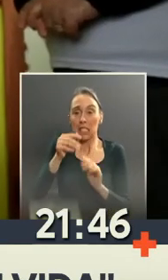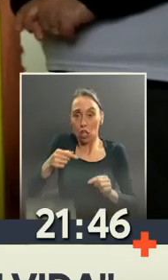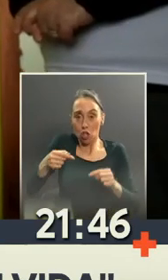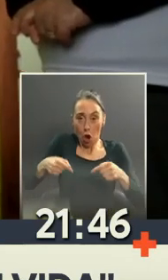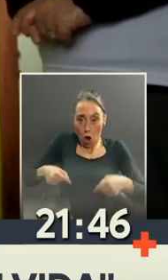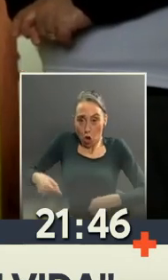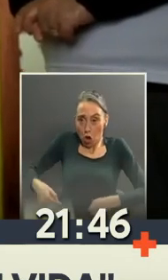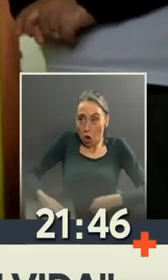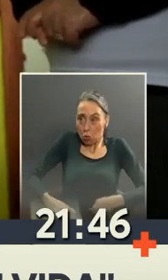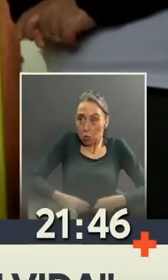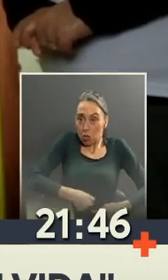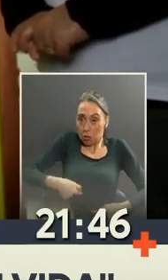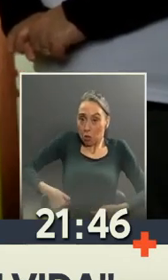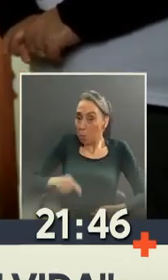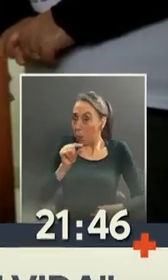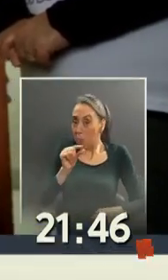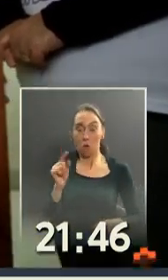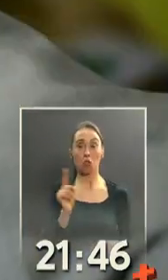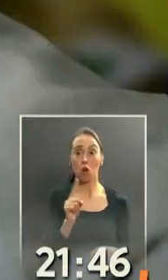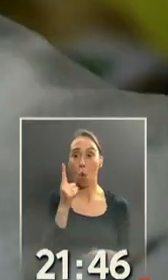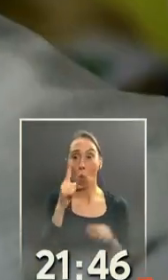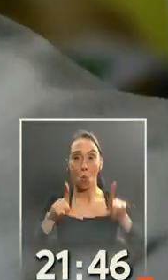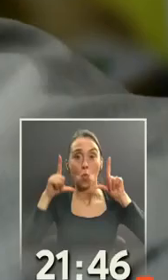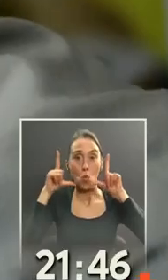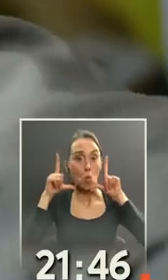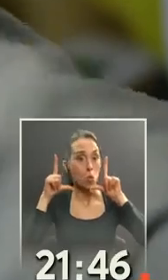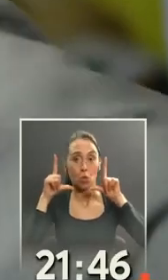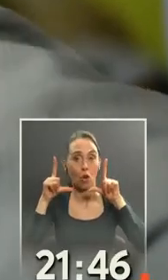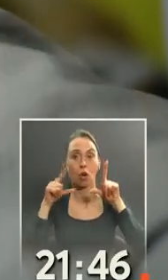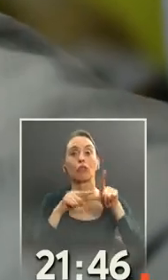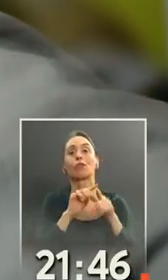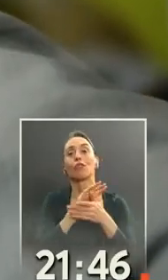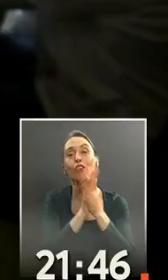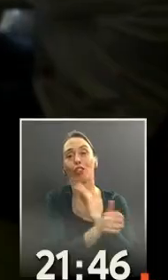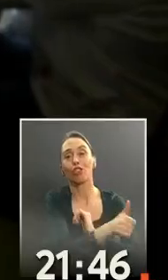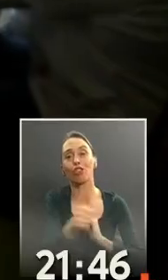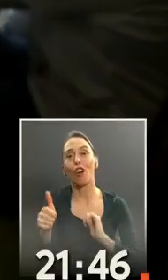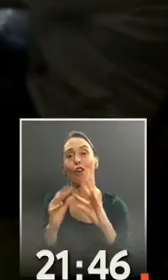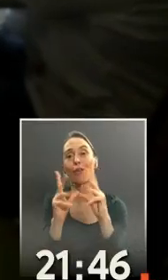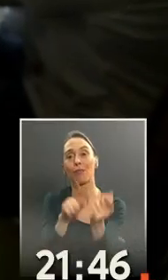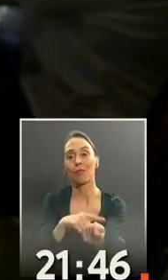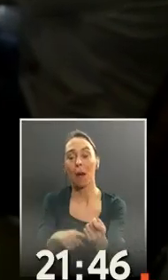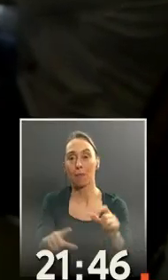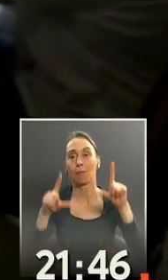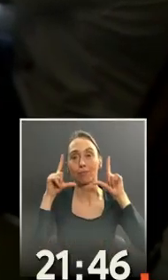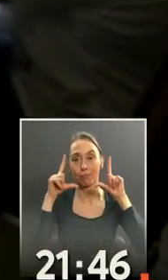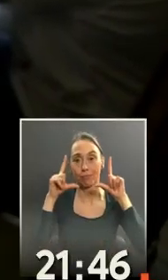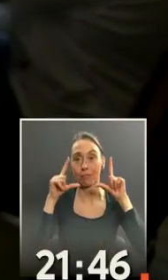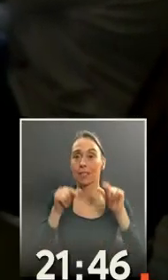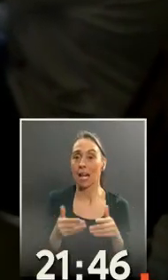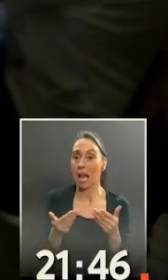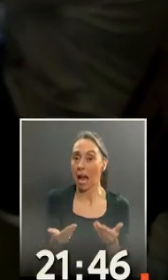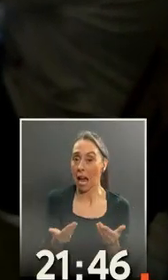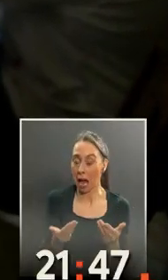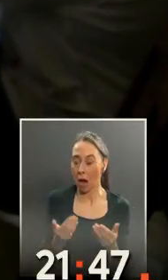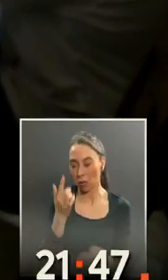eso, porque aquí no hay solo un protagonista, en realidad lo es toda la familia, una que ahora tiene la